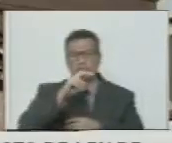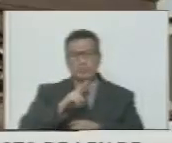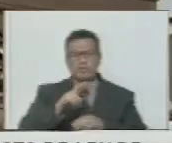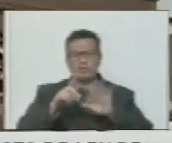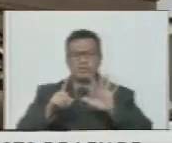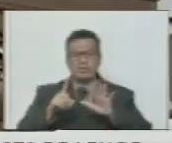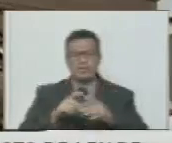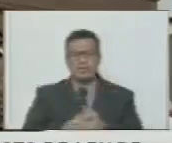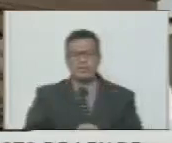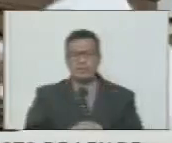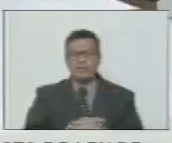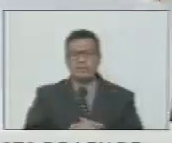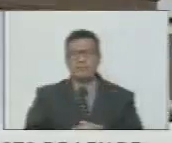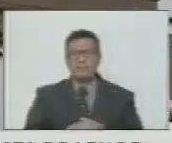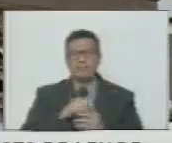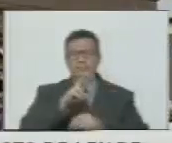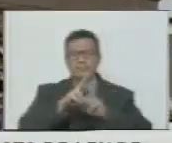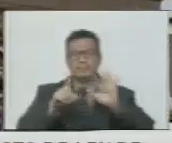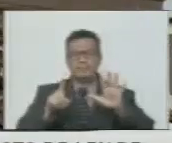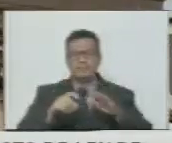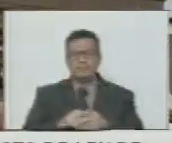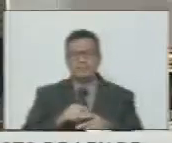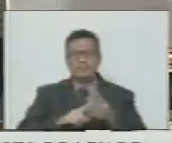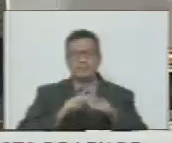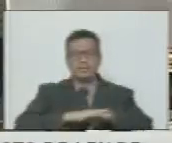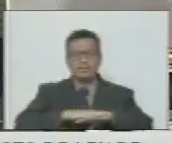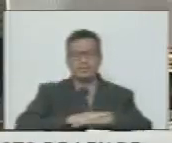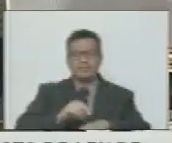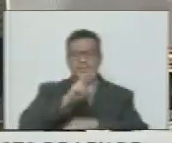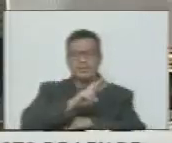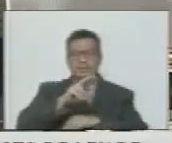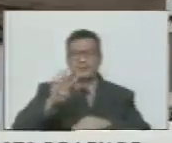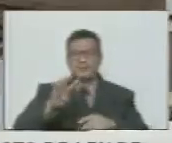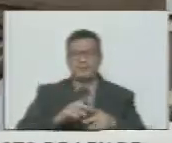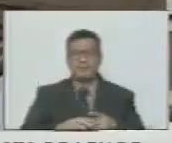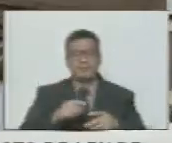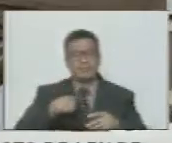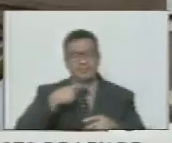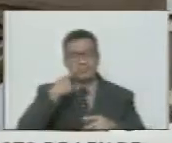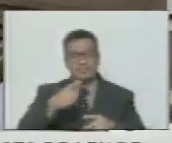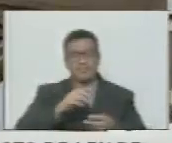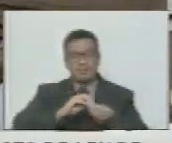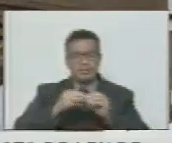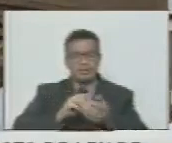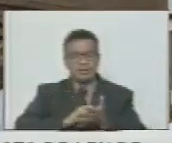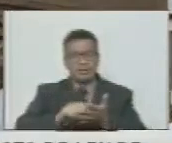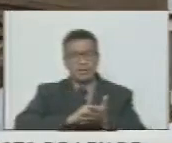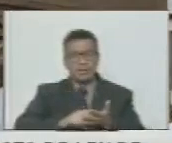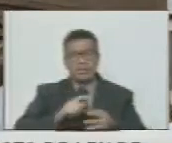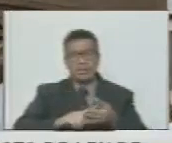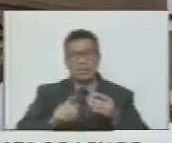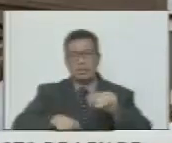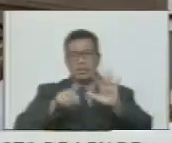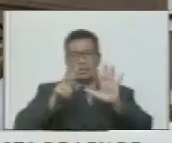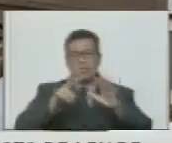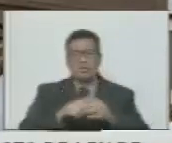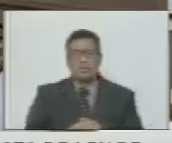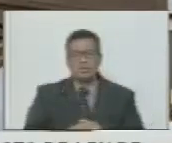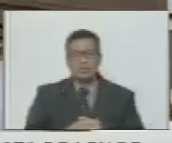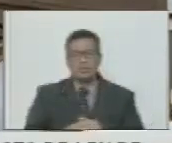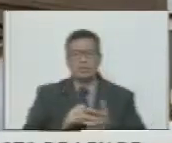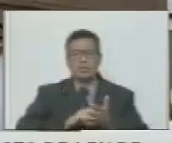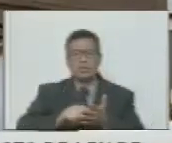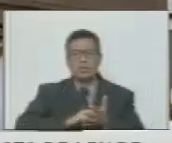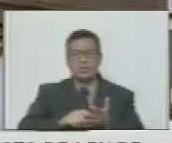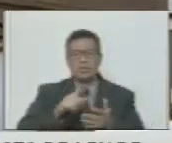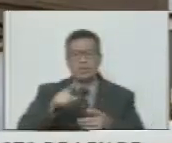26º. No. Perdón, 24. Cuarto. Se propone modificar el artículo 17